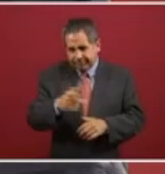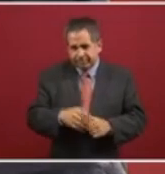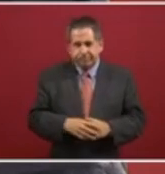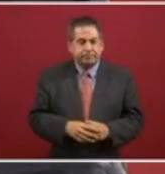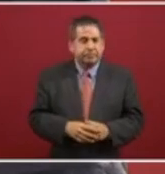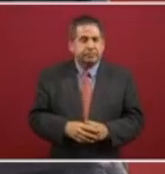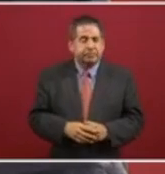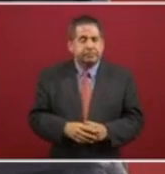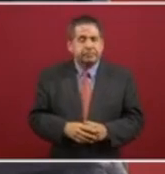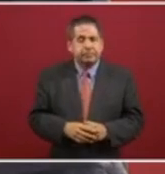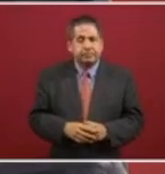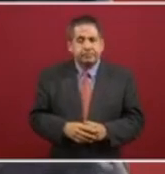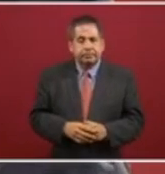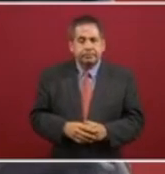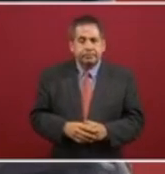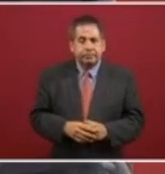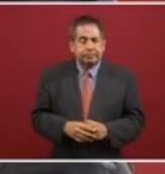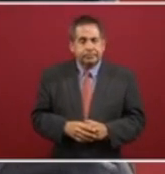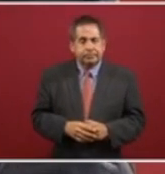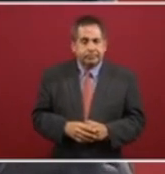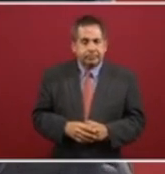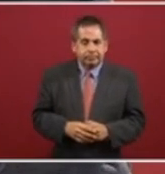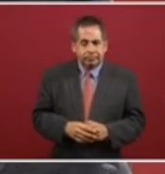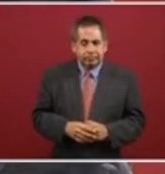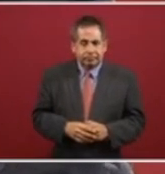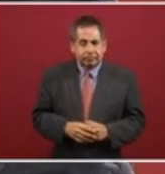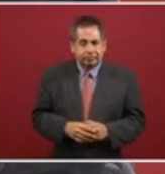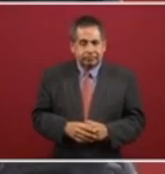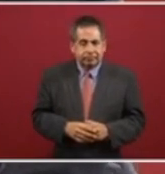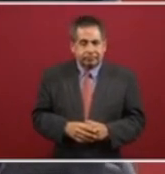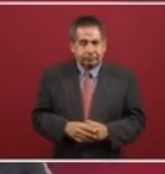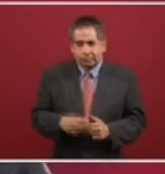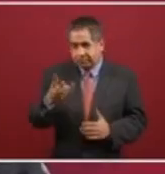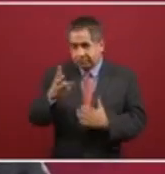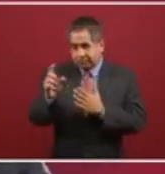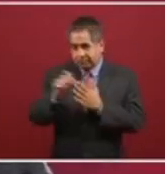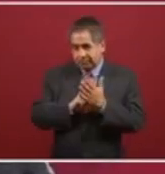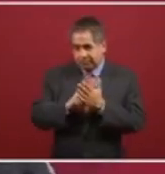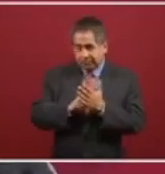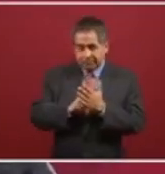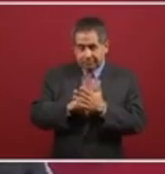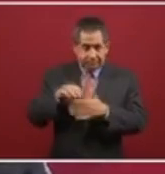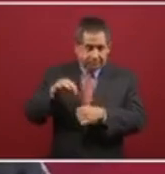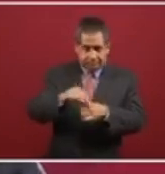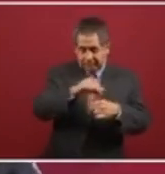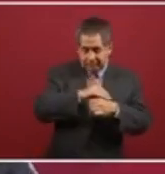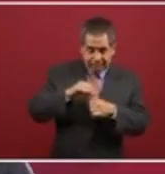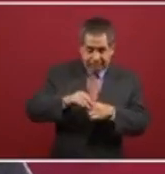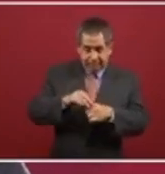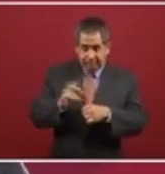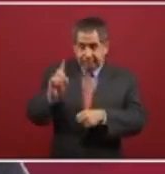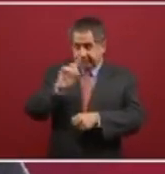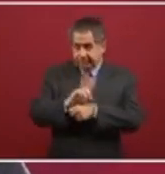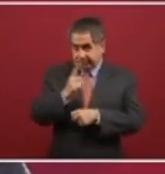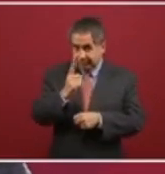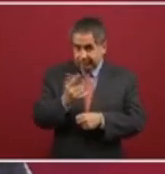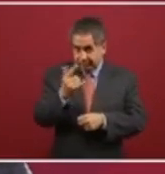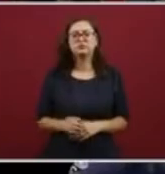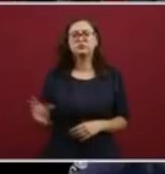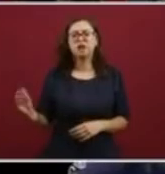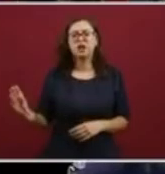que no irá a la reunión del g20 que se celebra este mes en japón y que en su representación acudirá el canciller marcelo